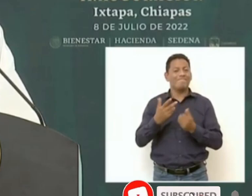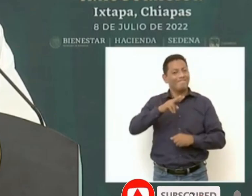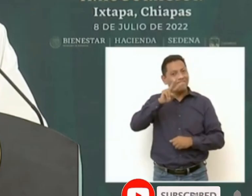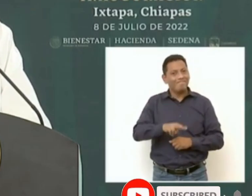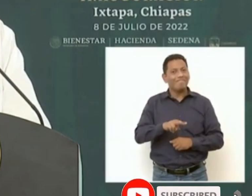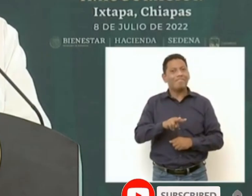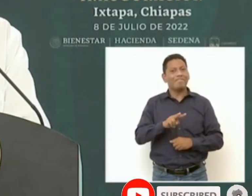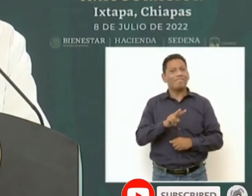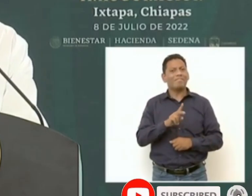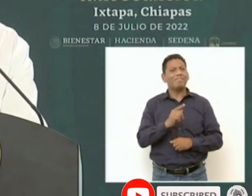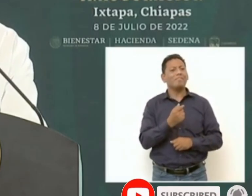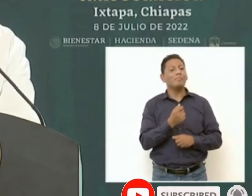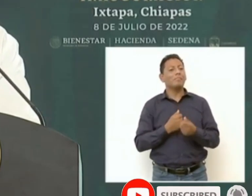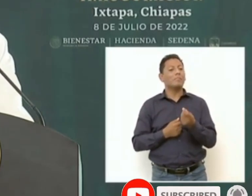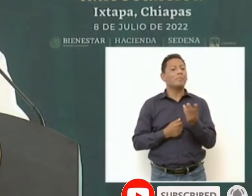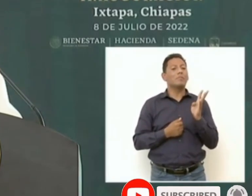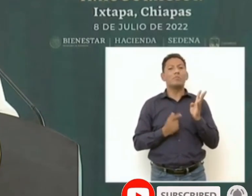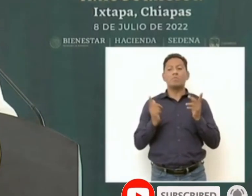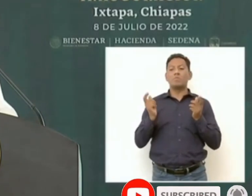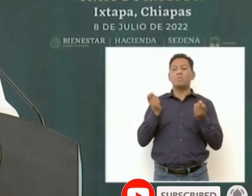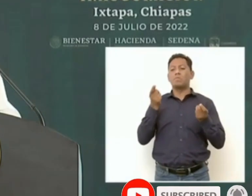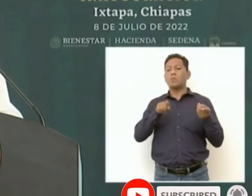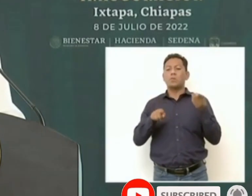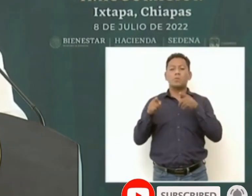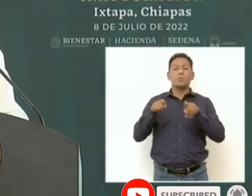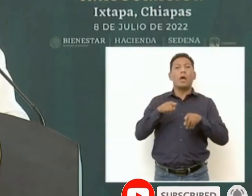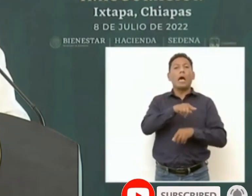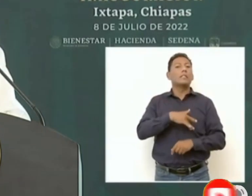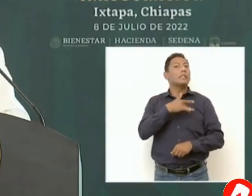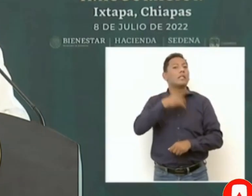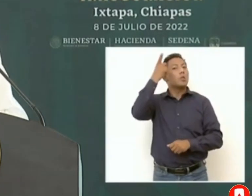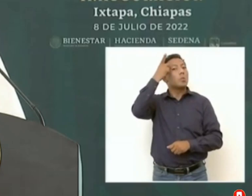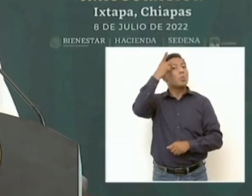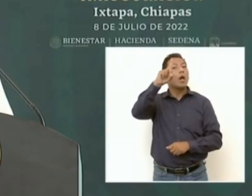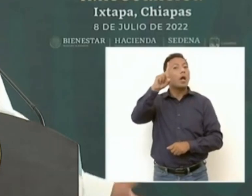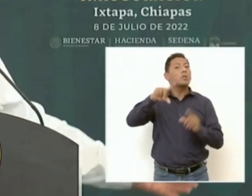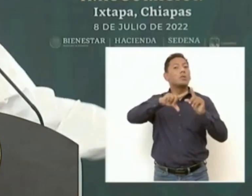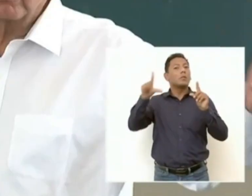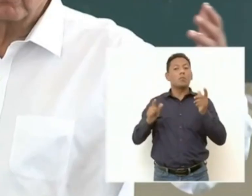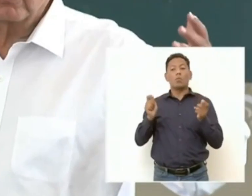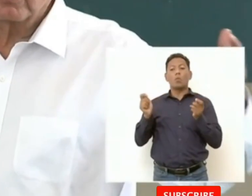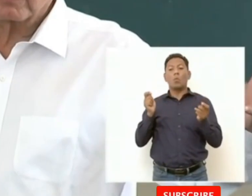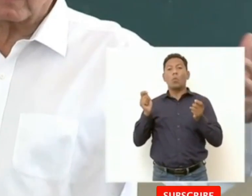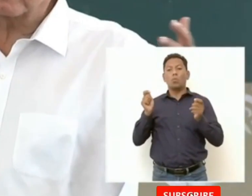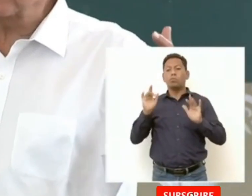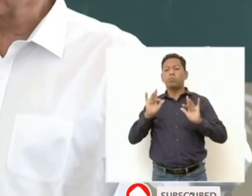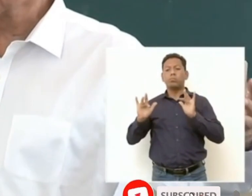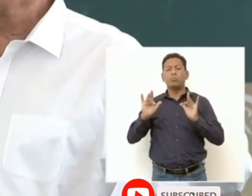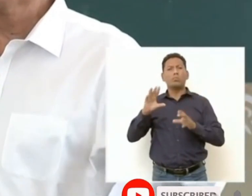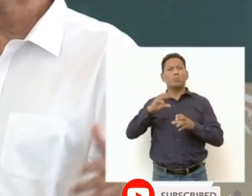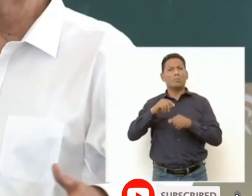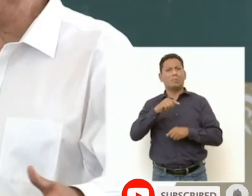los que mandaban, los que se sentían dueños de México, tenían el control